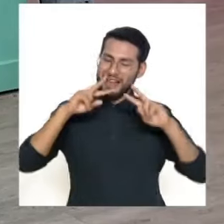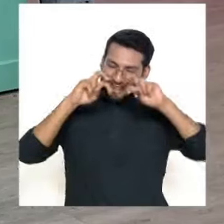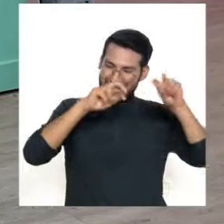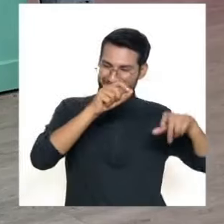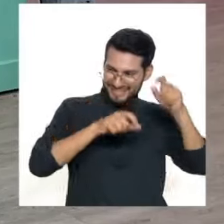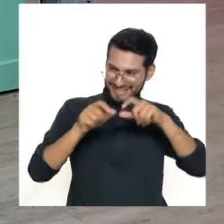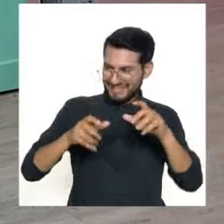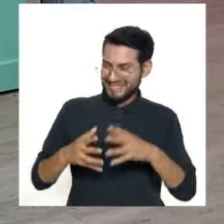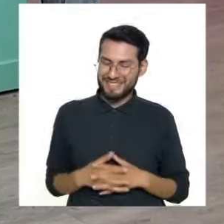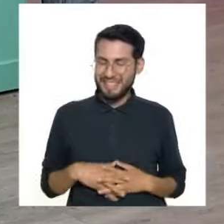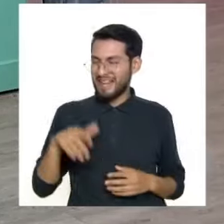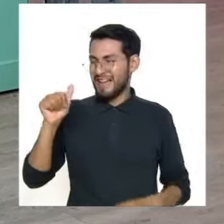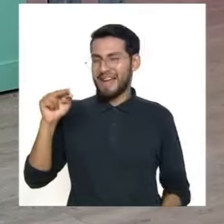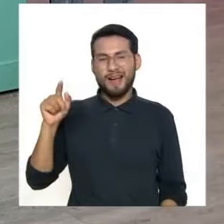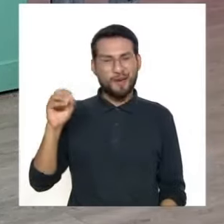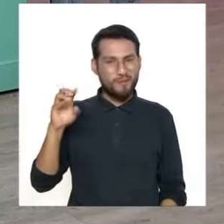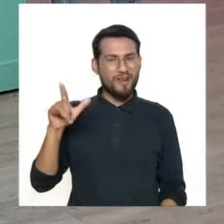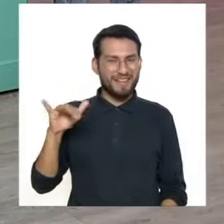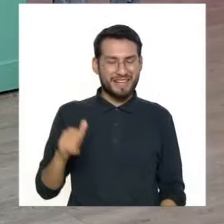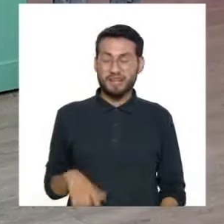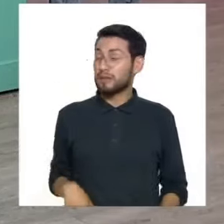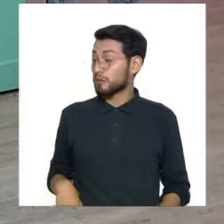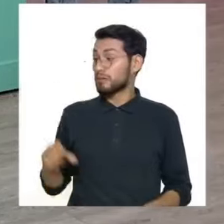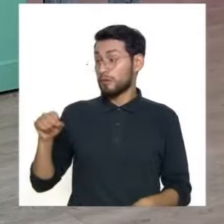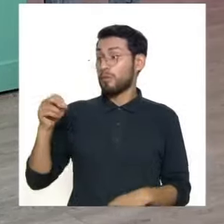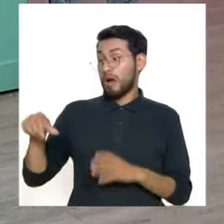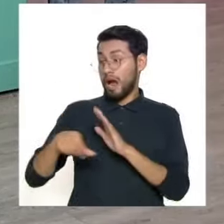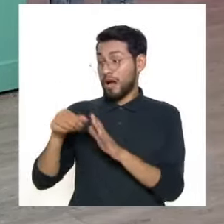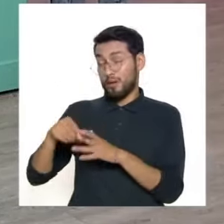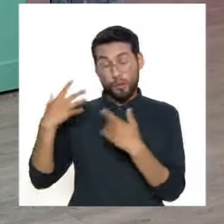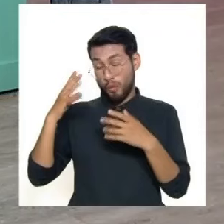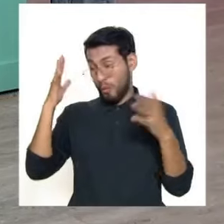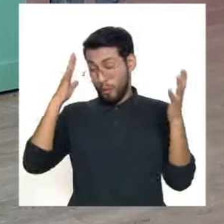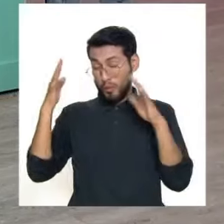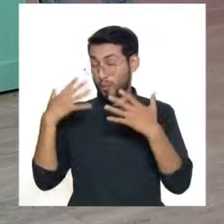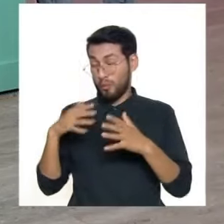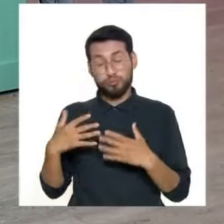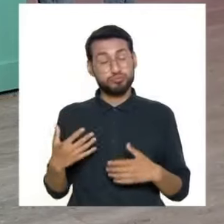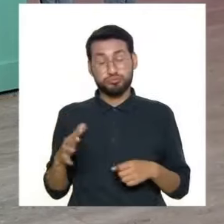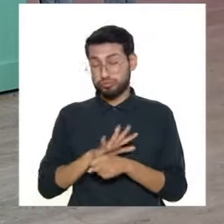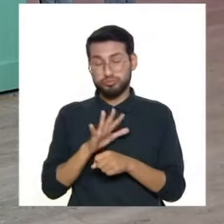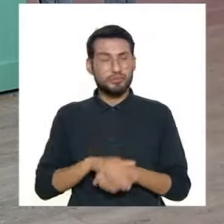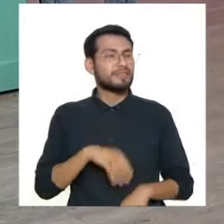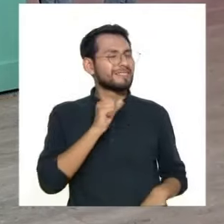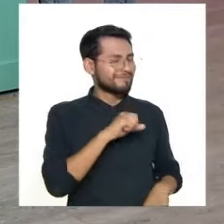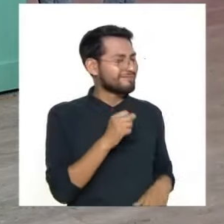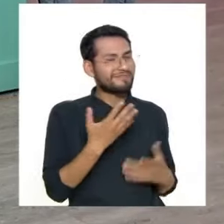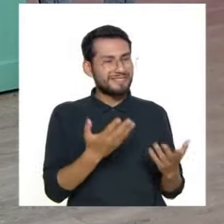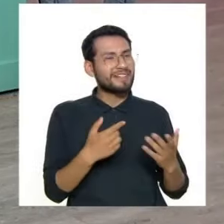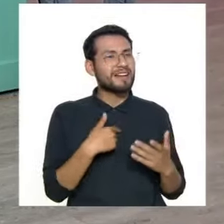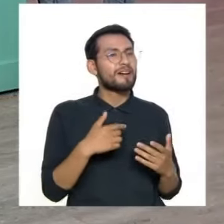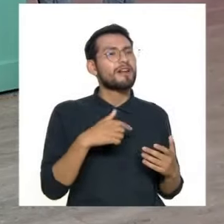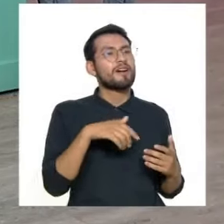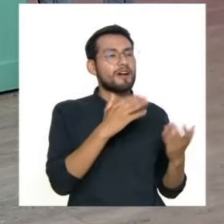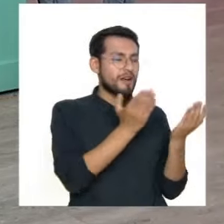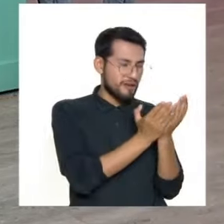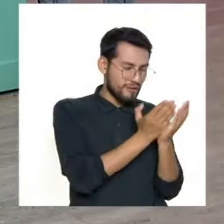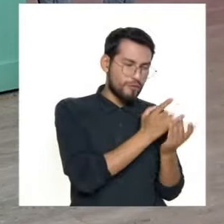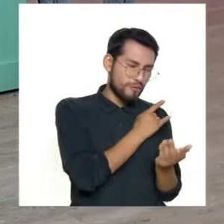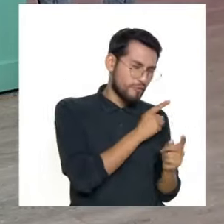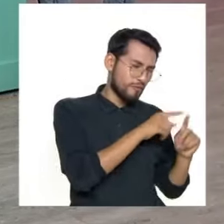antropología Y es que definitivamente eso te ocupa mucho tiempo Sí claro es una carrera La Academia siempre es también otro otra